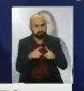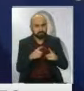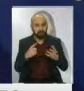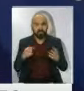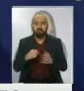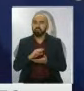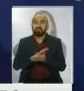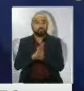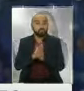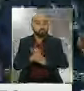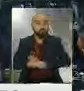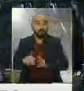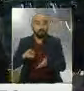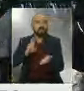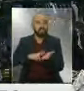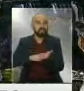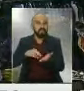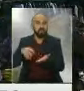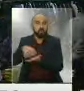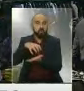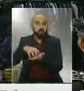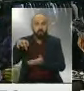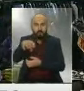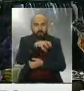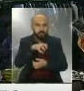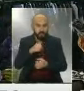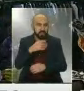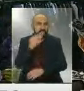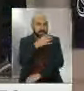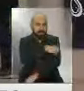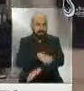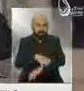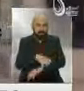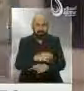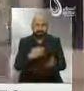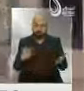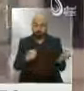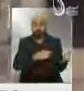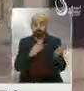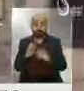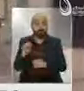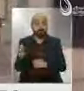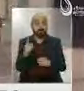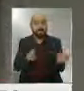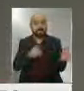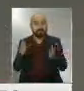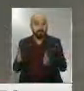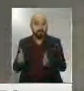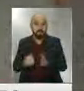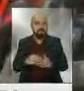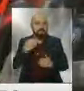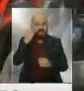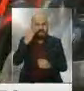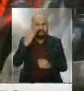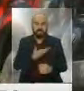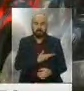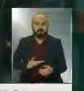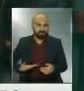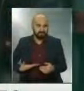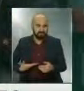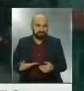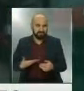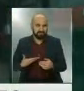cada comuna y región. El plan tiene 5 etapas. La primera es la que se encuentra casi la mitad de la población del